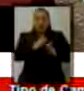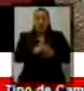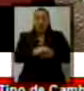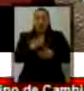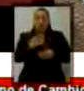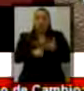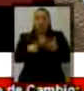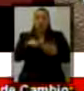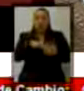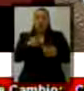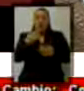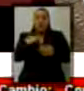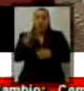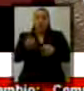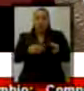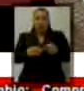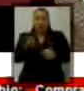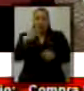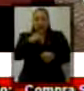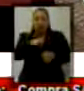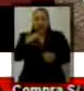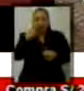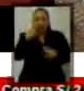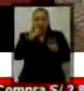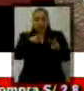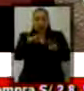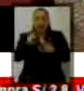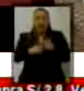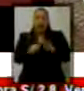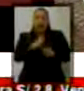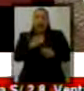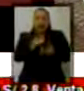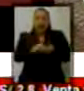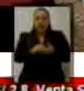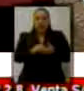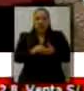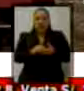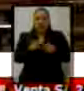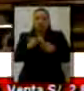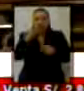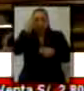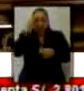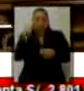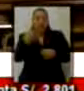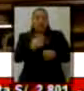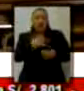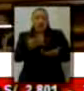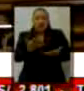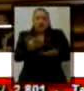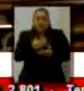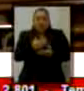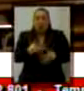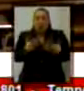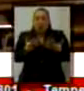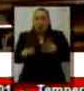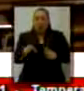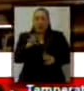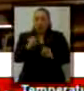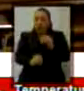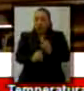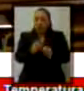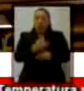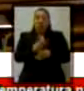a ir explicándole, van a ustedes poder apreciar que muchas veces el mismo magistrado se siente impotente de no poder resolver de la